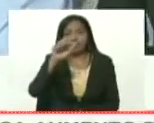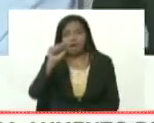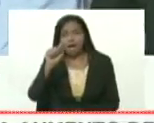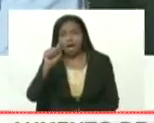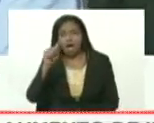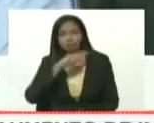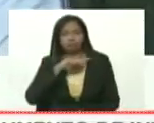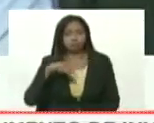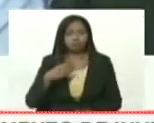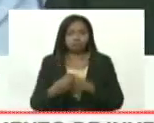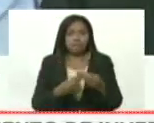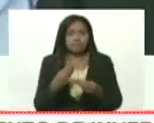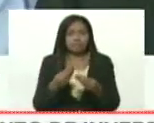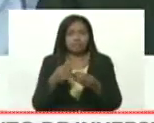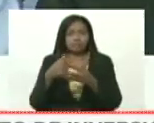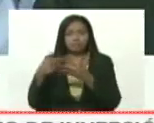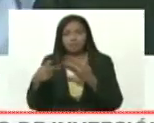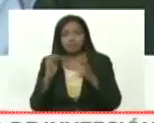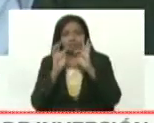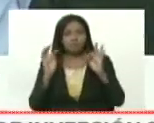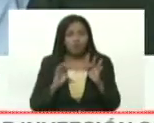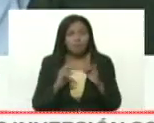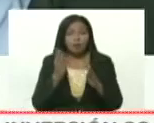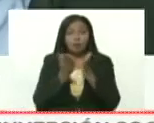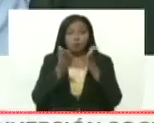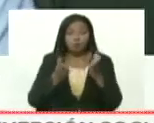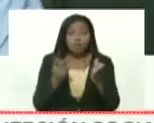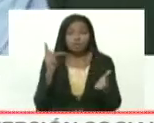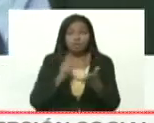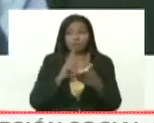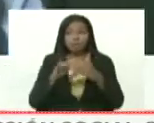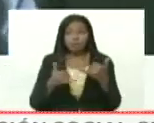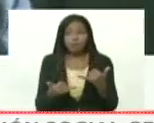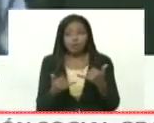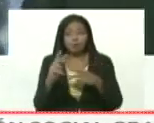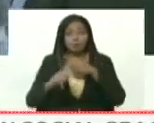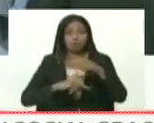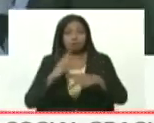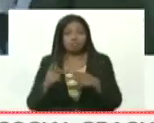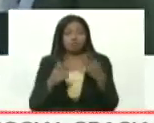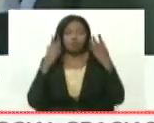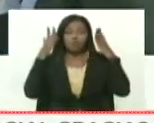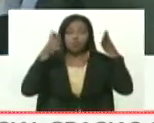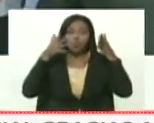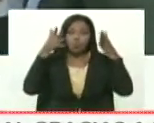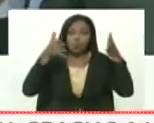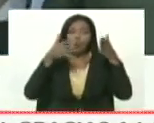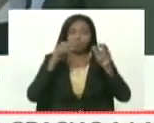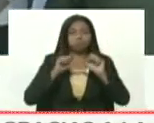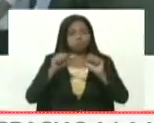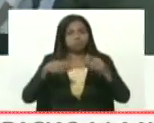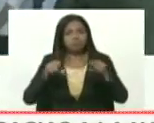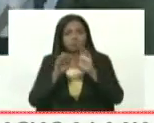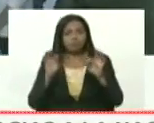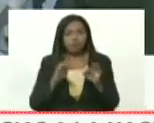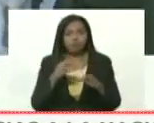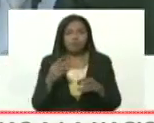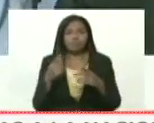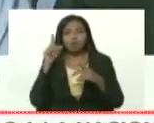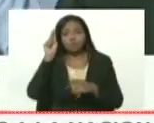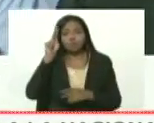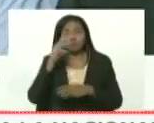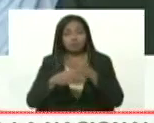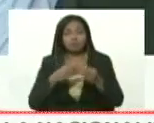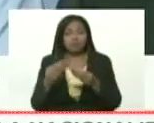solamente generar la dinámica para que los muchachos participen, sino que hay un proceso de formación permanente de los profesores que